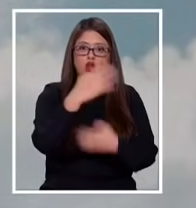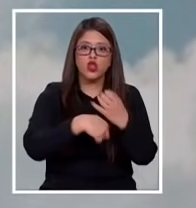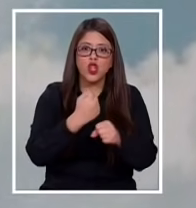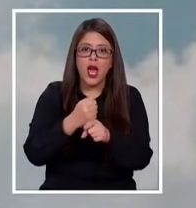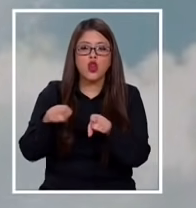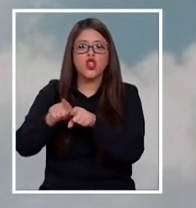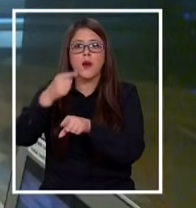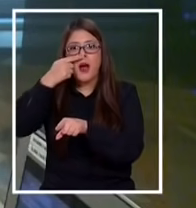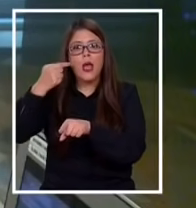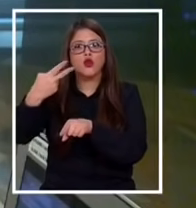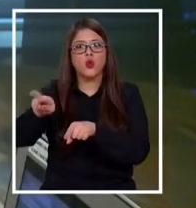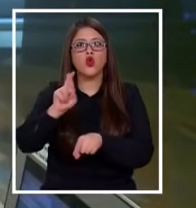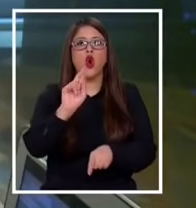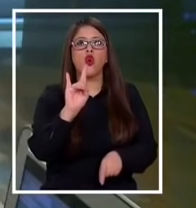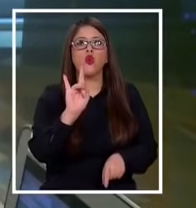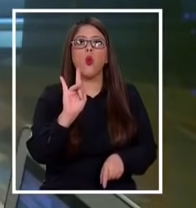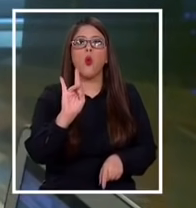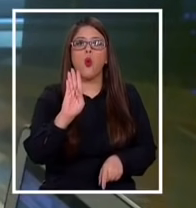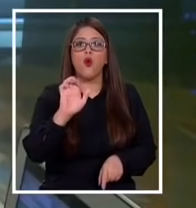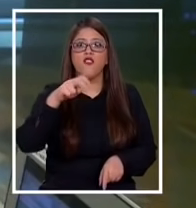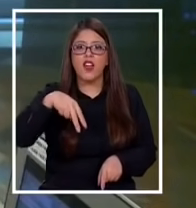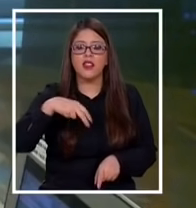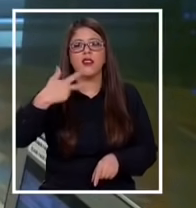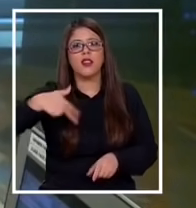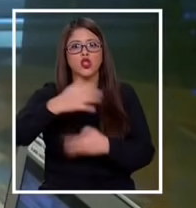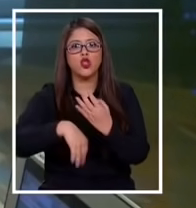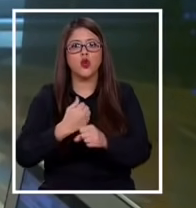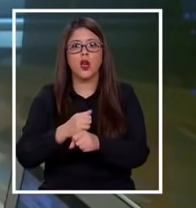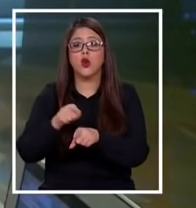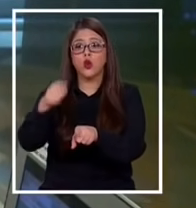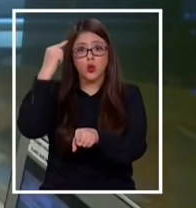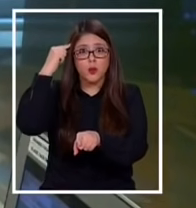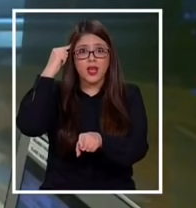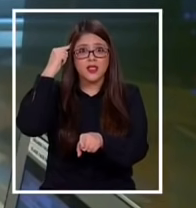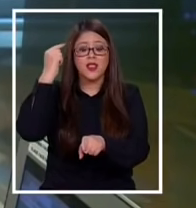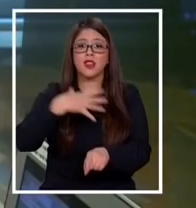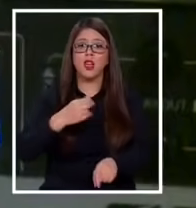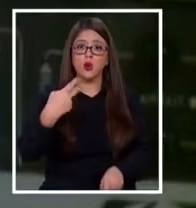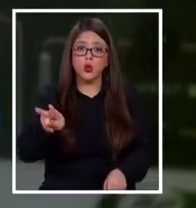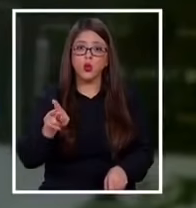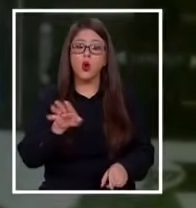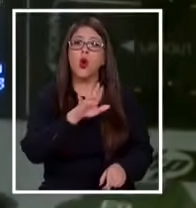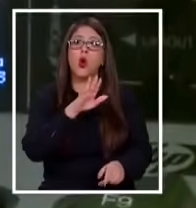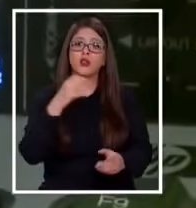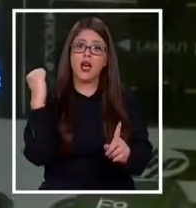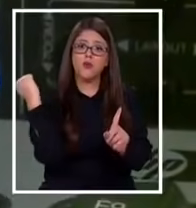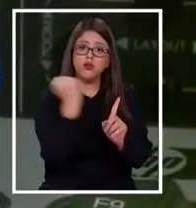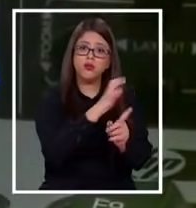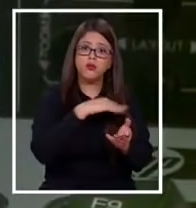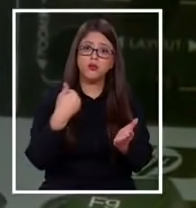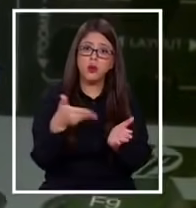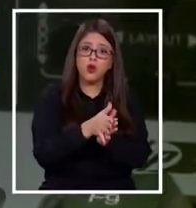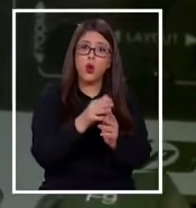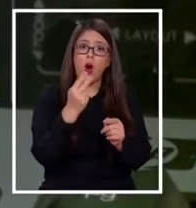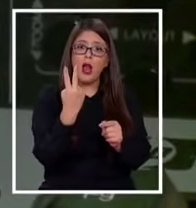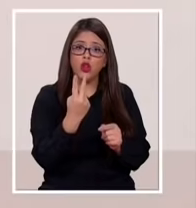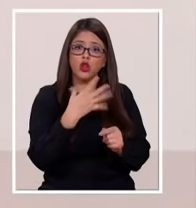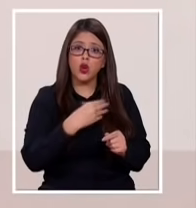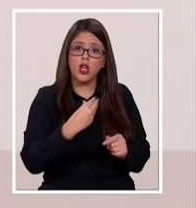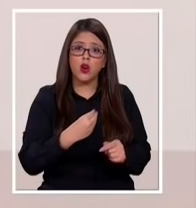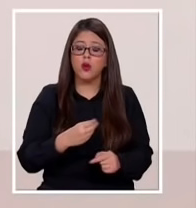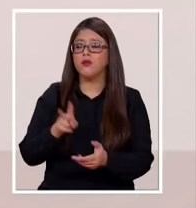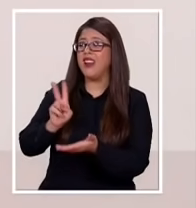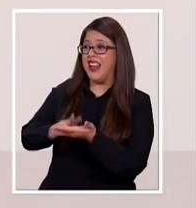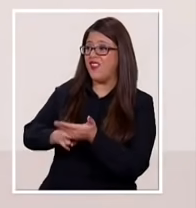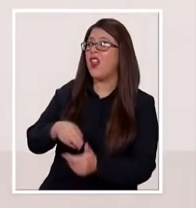de 18. ¿Cree capaz a su hijo de haber asesinado a estos dos jóvenes? La verdad, sí.